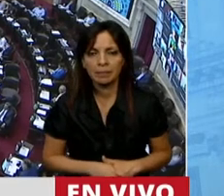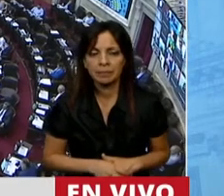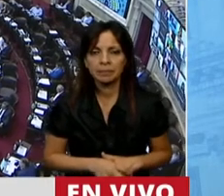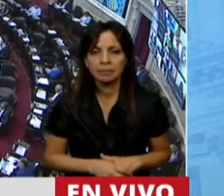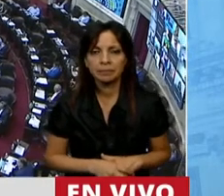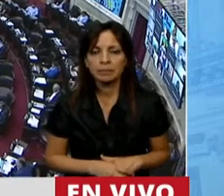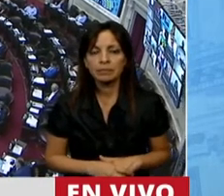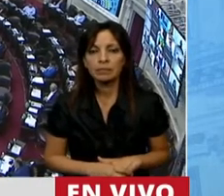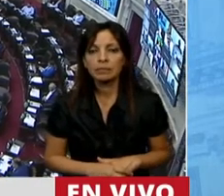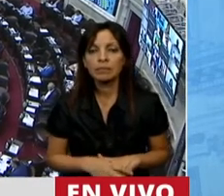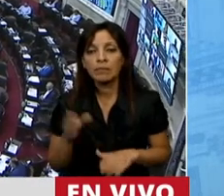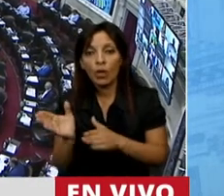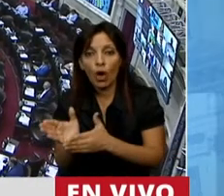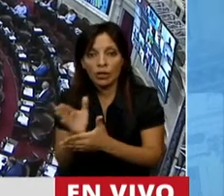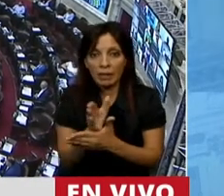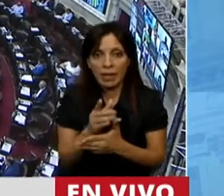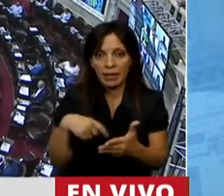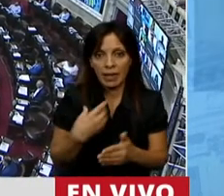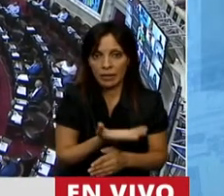y otra parte de la sociedad